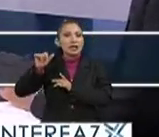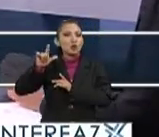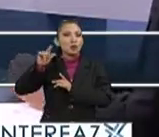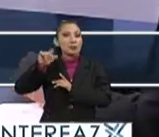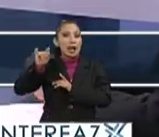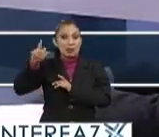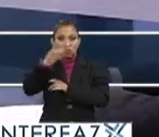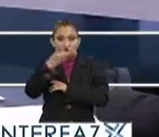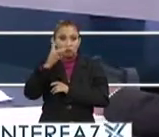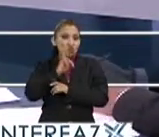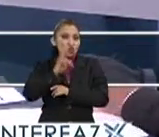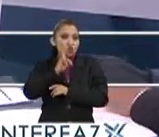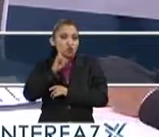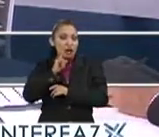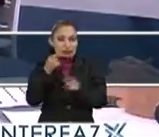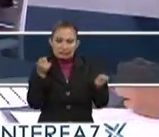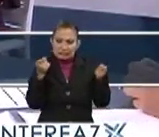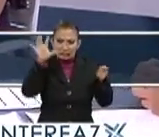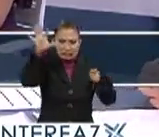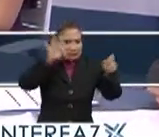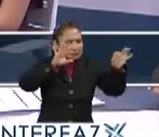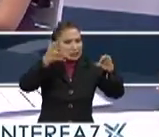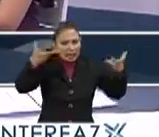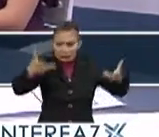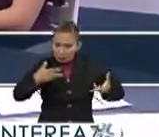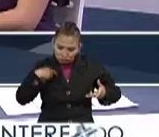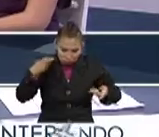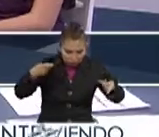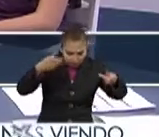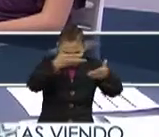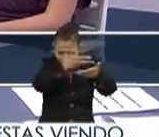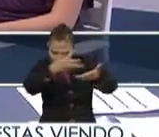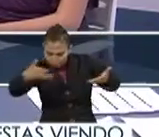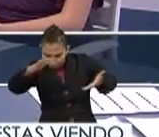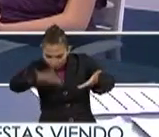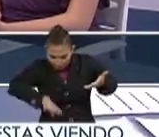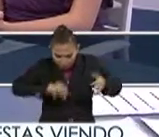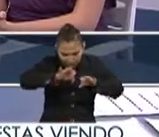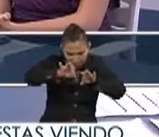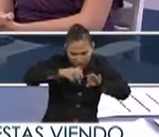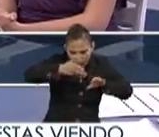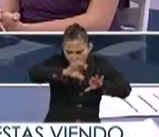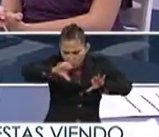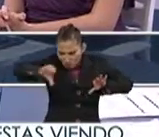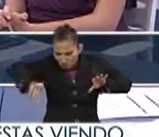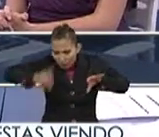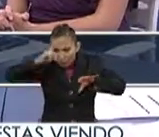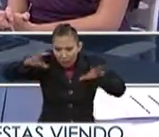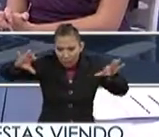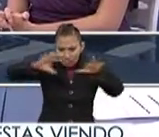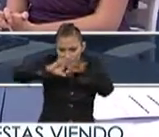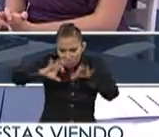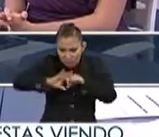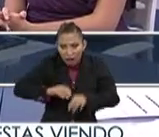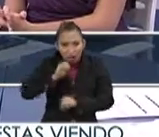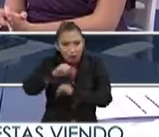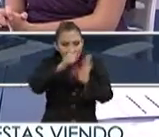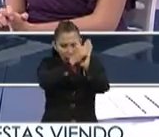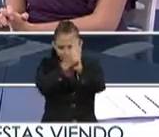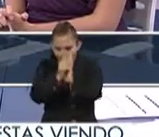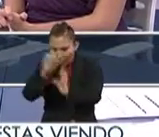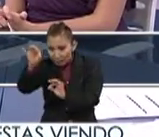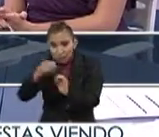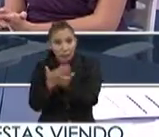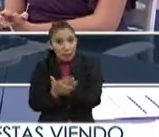Almazán, lleva los grupos vocales, pues bueno, hacemos sí un tremendo trabajo, la verdad, para poder conciliar todas estas agendas,